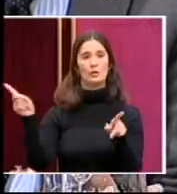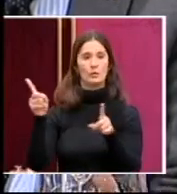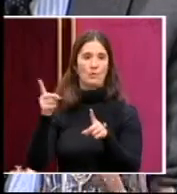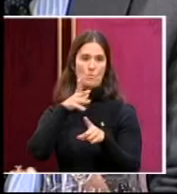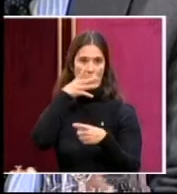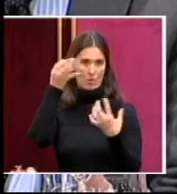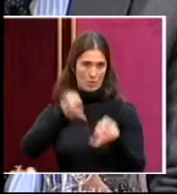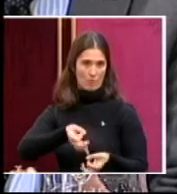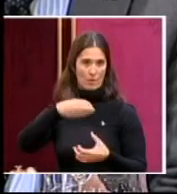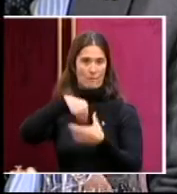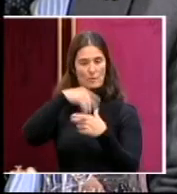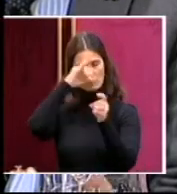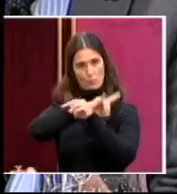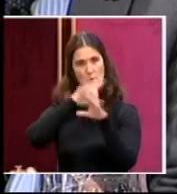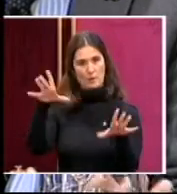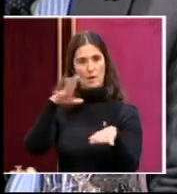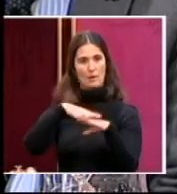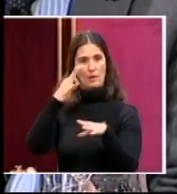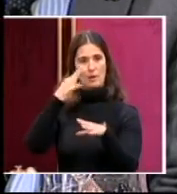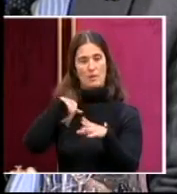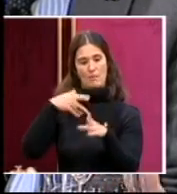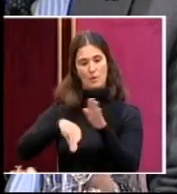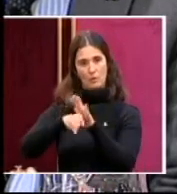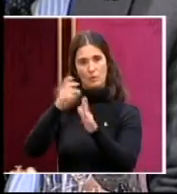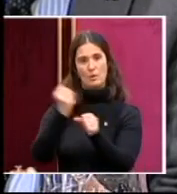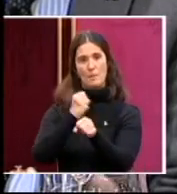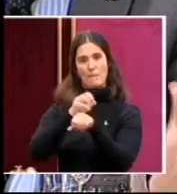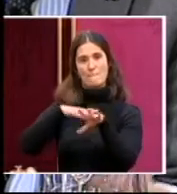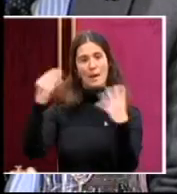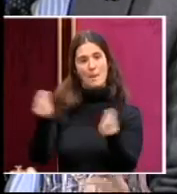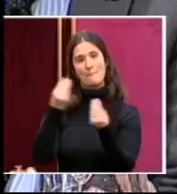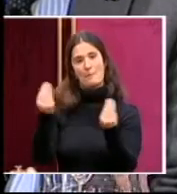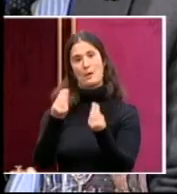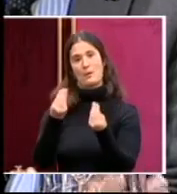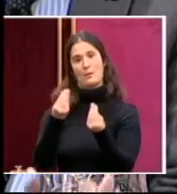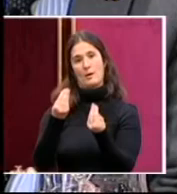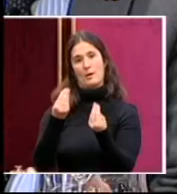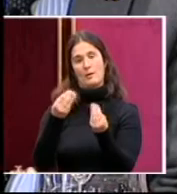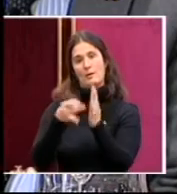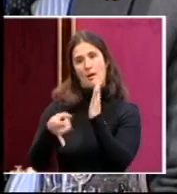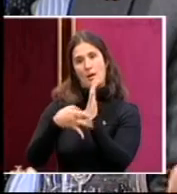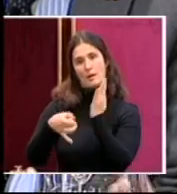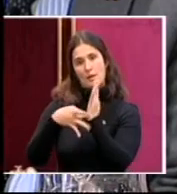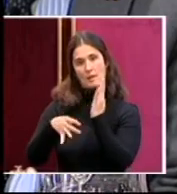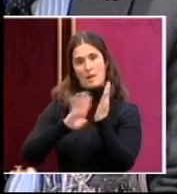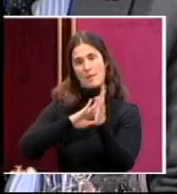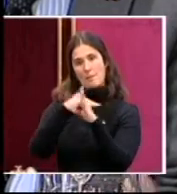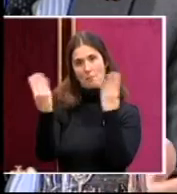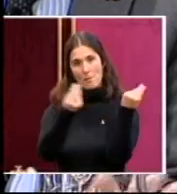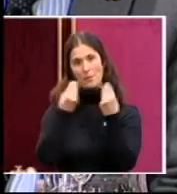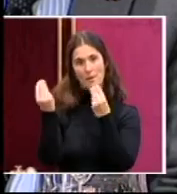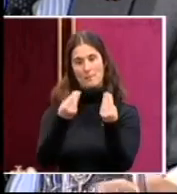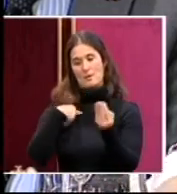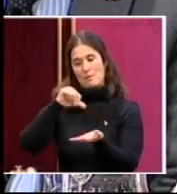verdad el firme convencimiento de que hay que ponerse a trabajar para mejorar lo que es la calidad del medio ambiente de